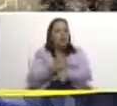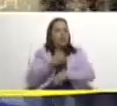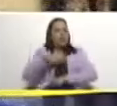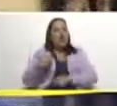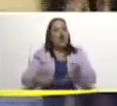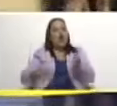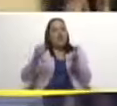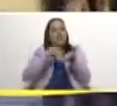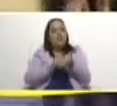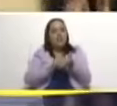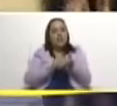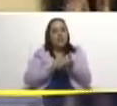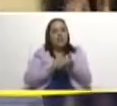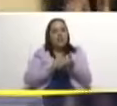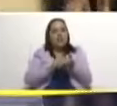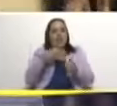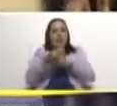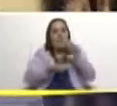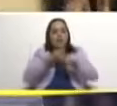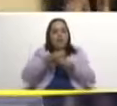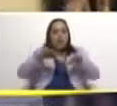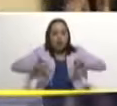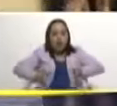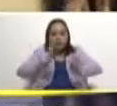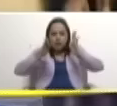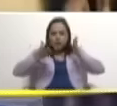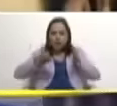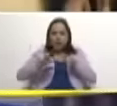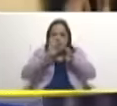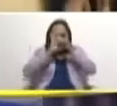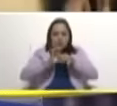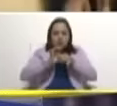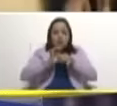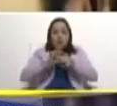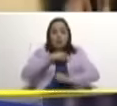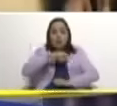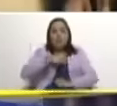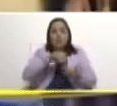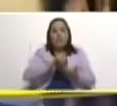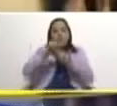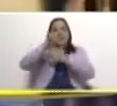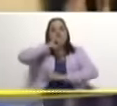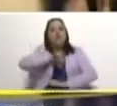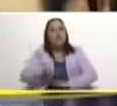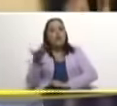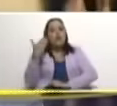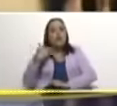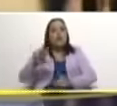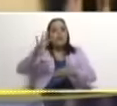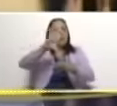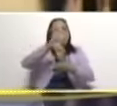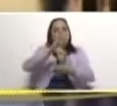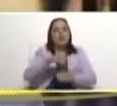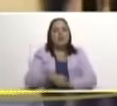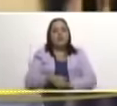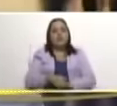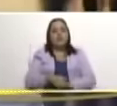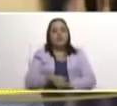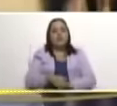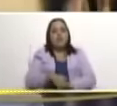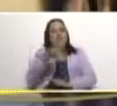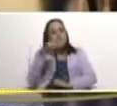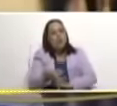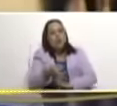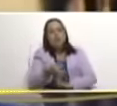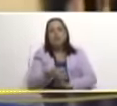volveremos por los caminos nacientes de los libertadores y libertadoras de América. Más temprano que